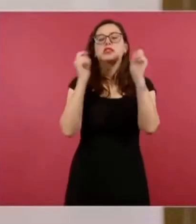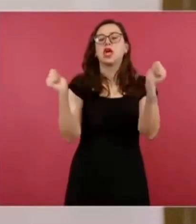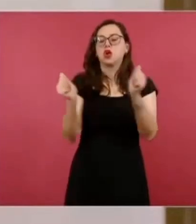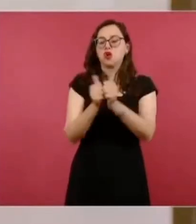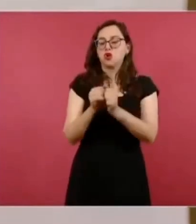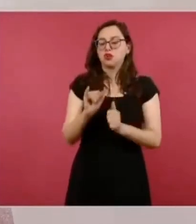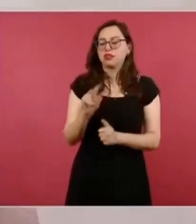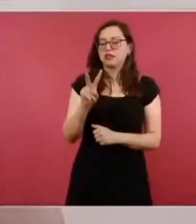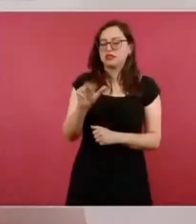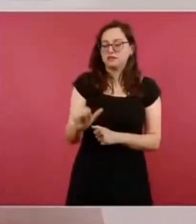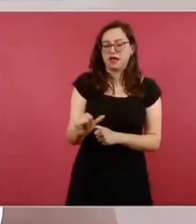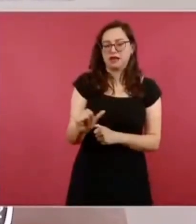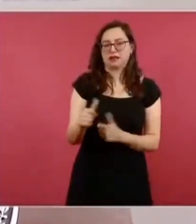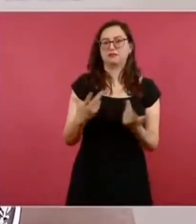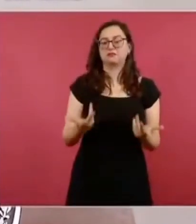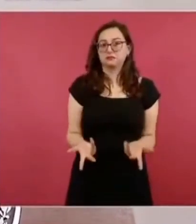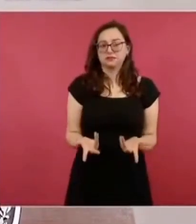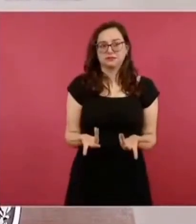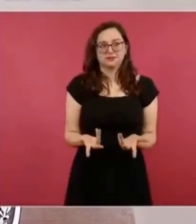deberíamos de sentirnos los mexicanos